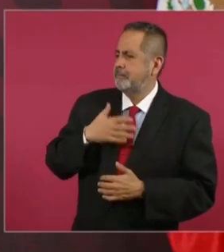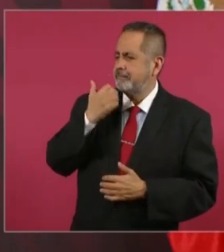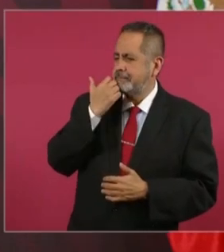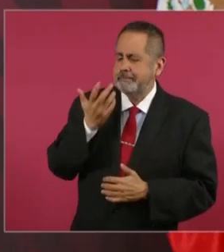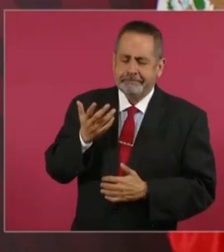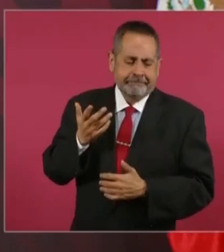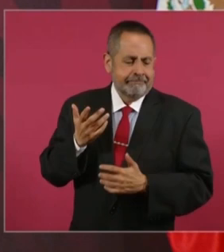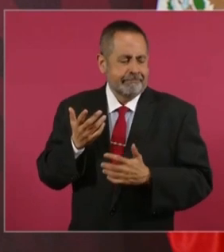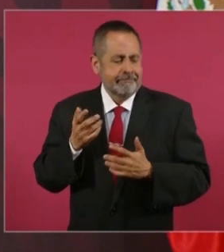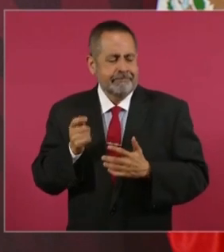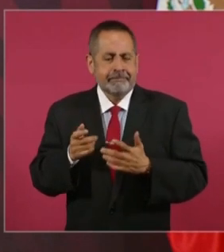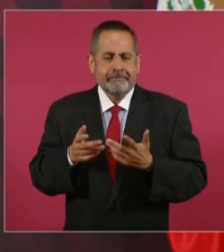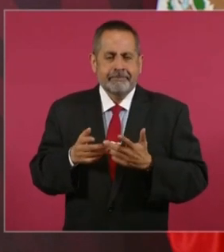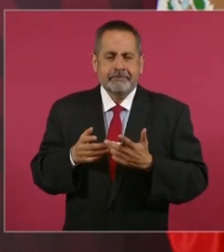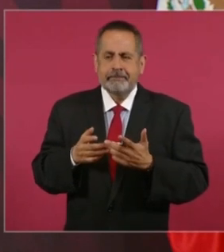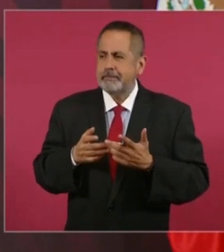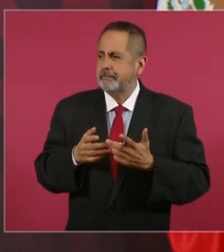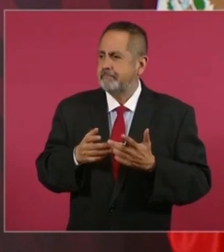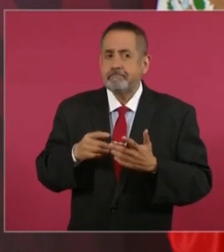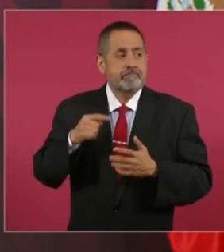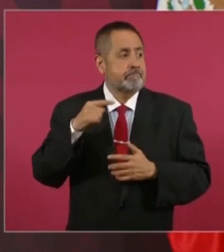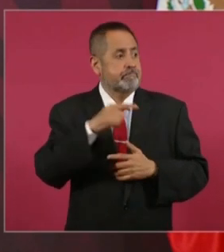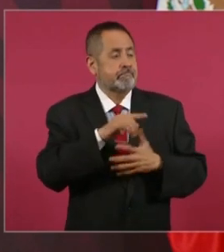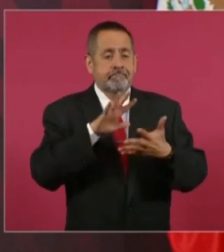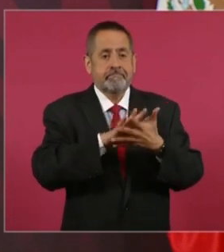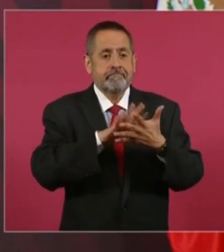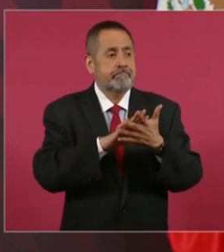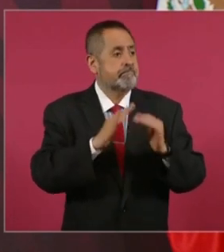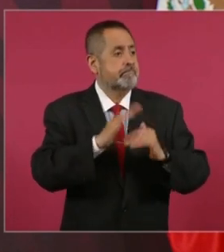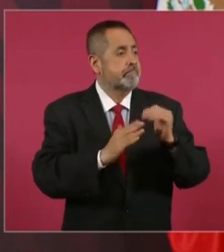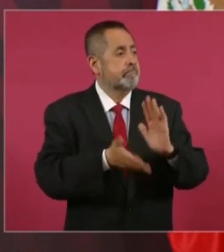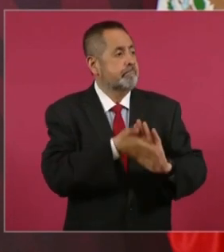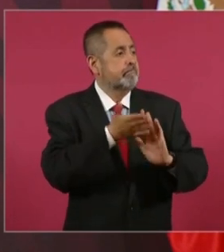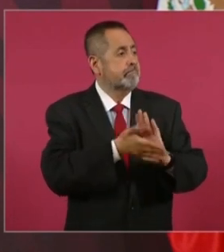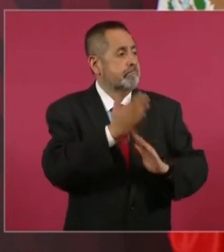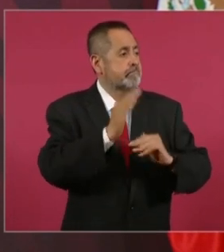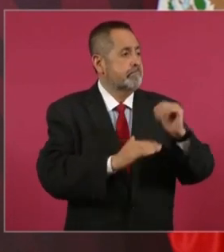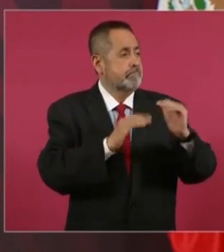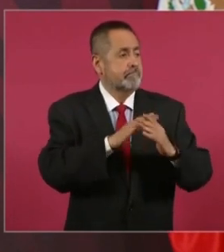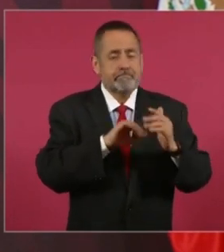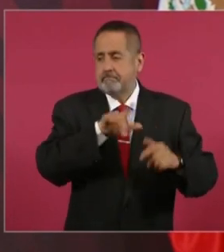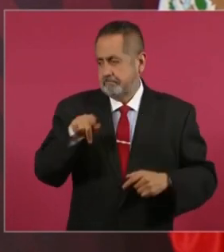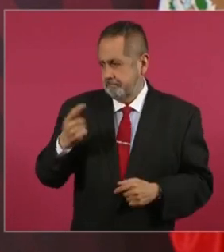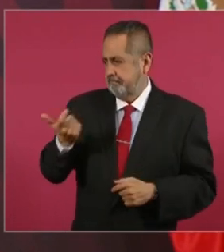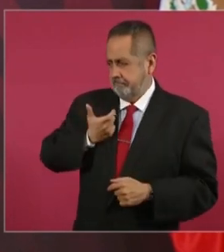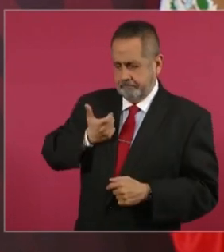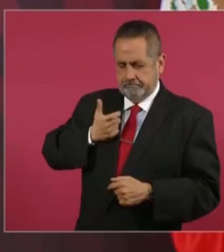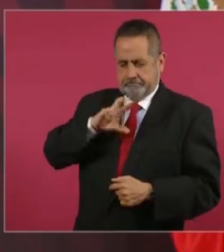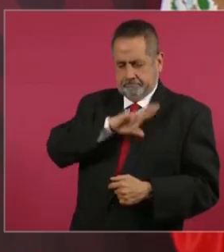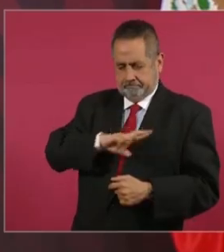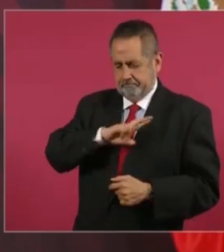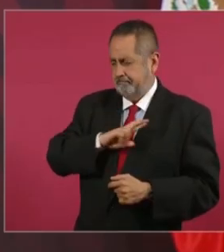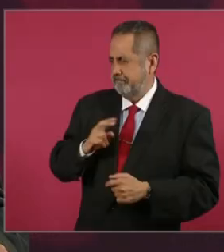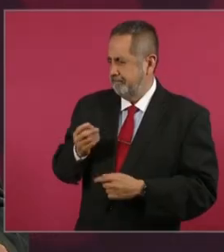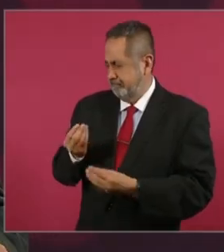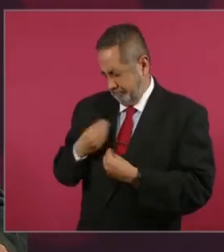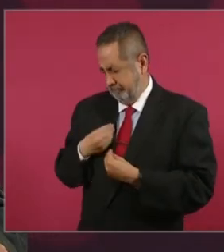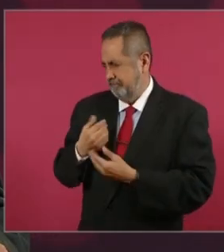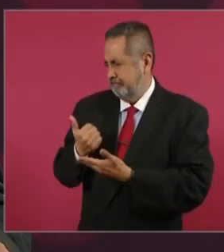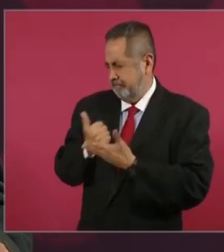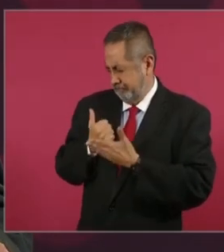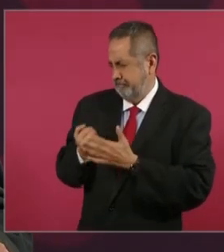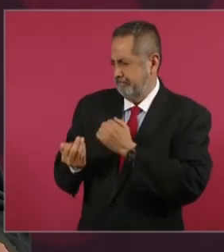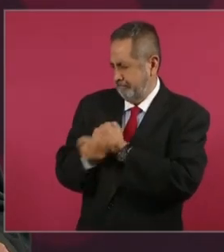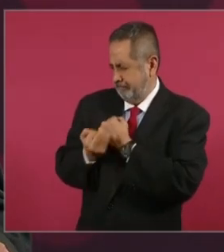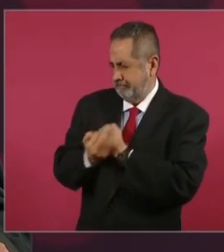construir una cárcel y se la queremos rentar al gobierno o